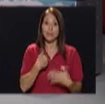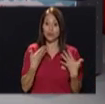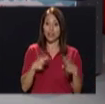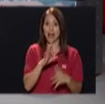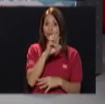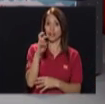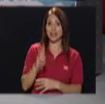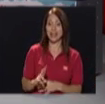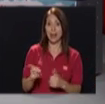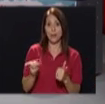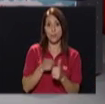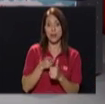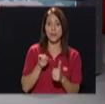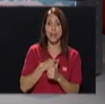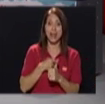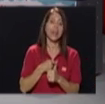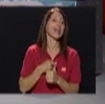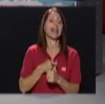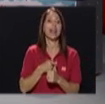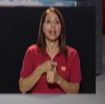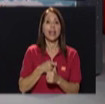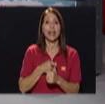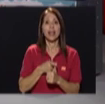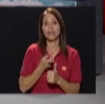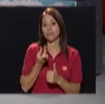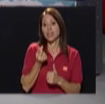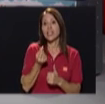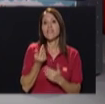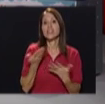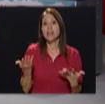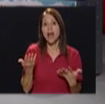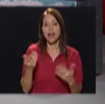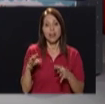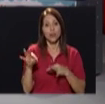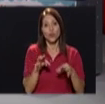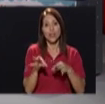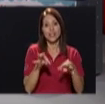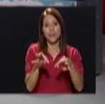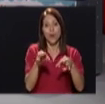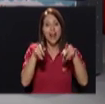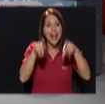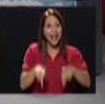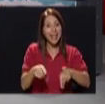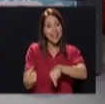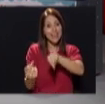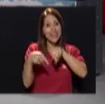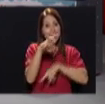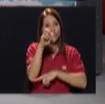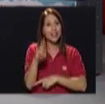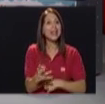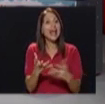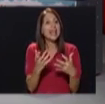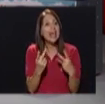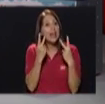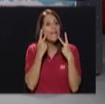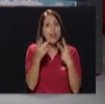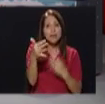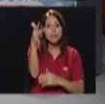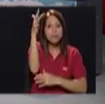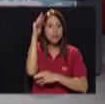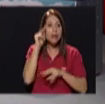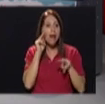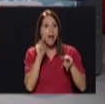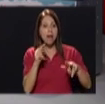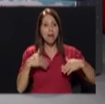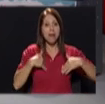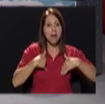nuestra primer divisa en el país es el turismo. Y la gente viene a Costa Rica porque quiere ver la vida silvestre, quiere ver